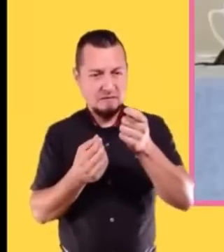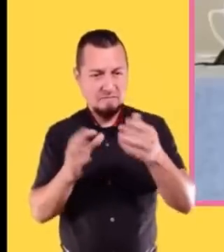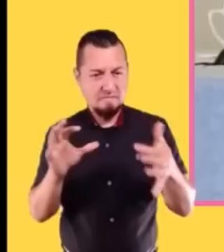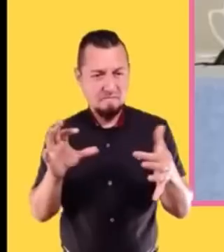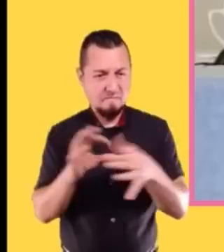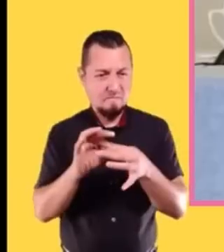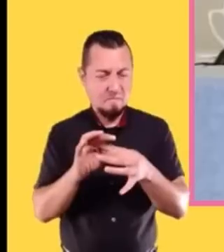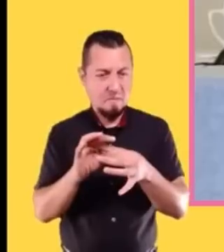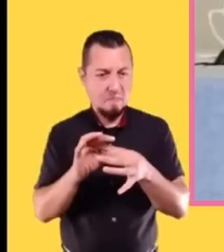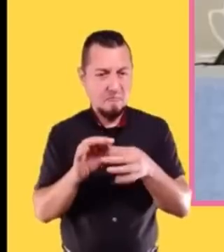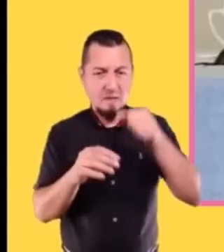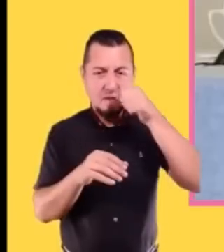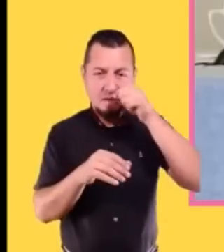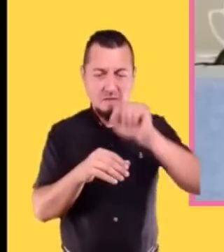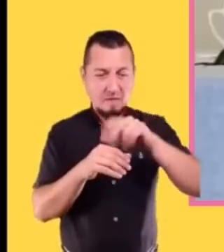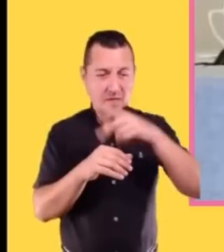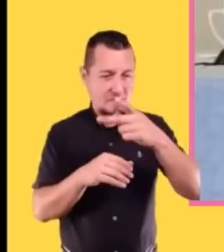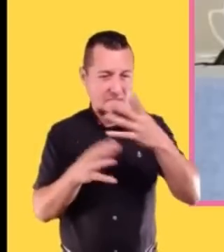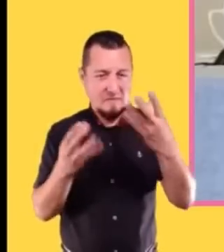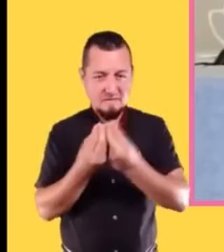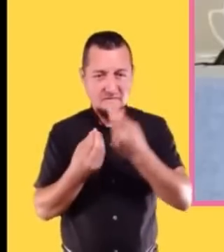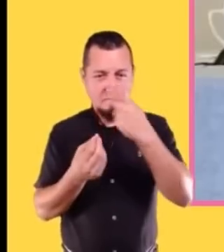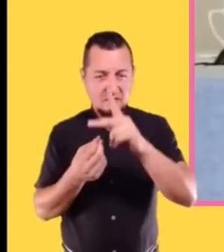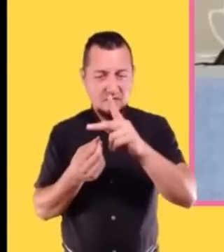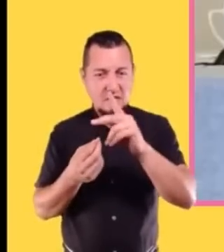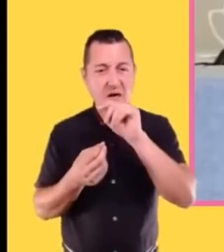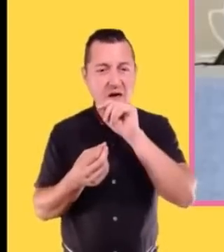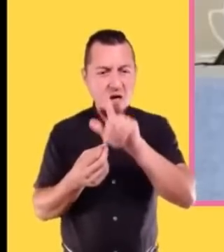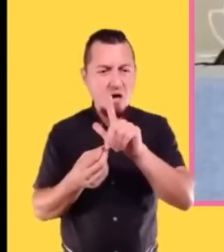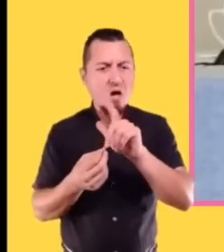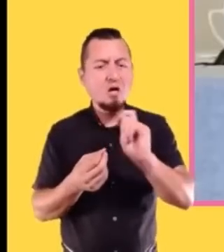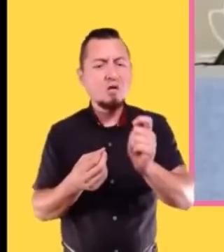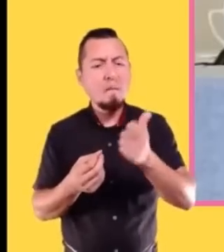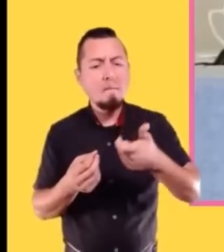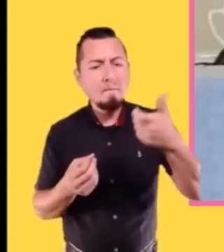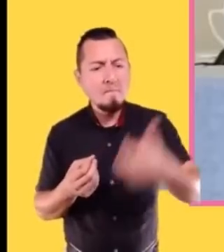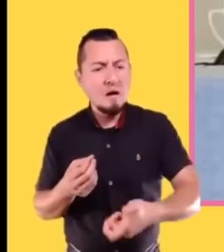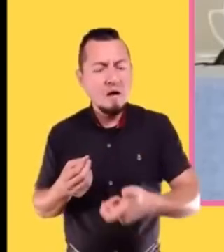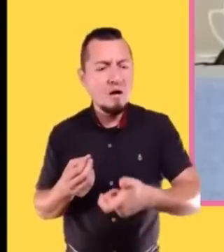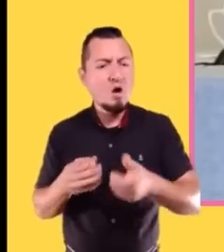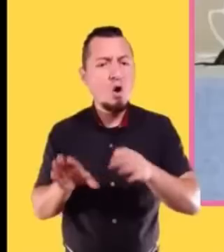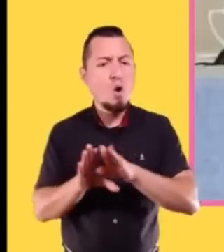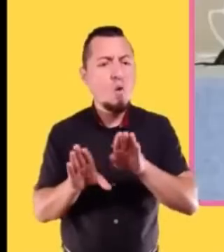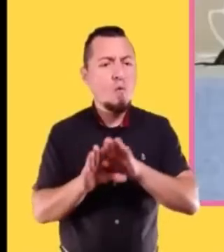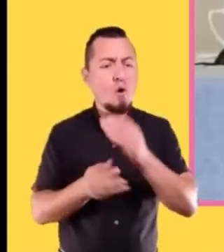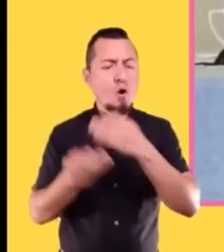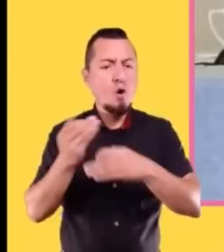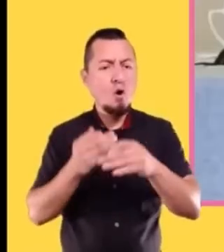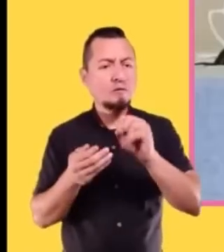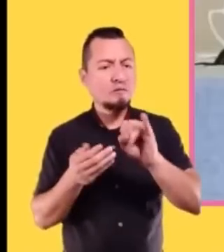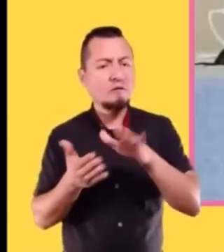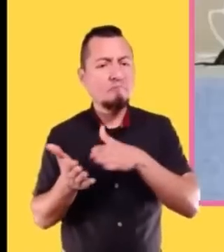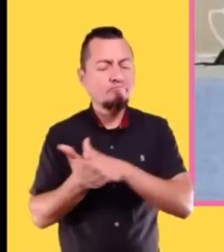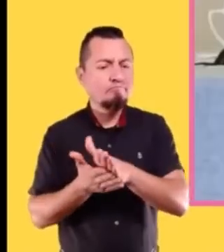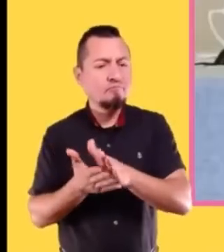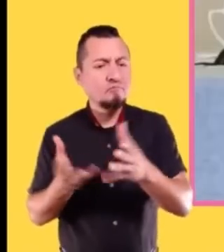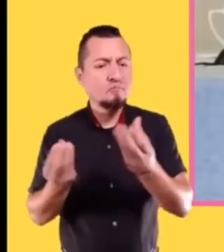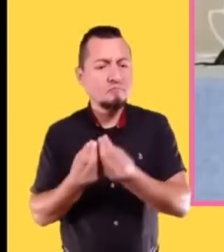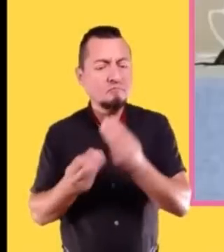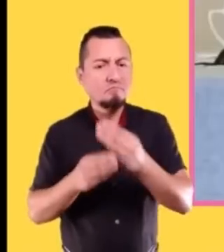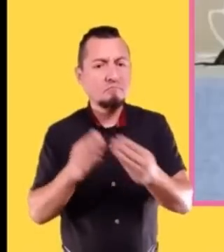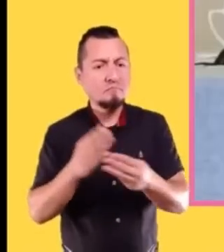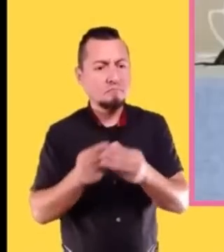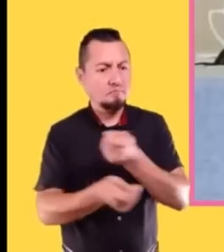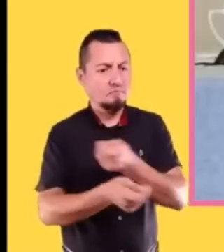sistema de Jalisco. ¿Quién correría con estos costos? ¿Y cuándo se definiría si se imprimen o no este tipo de materiales para que tengan más